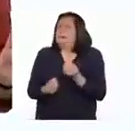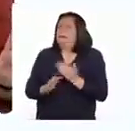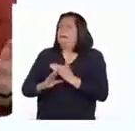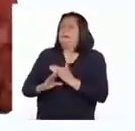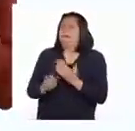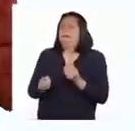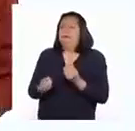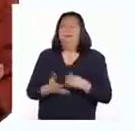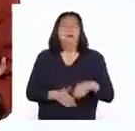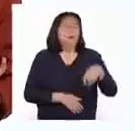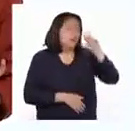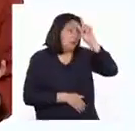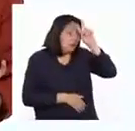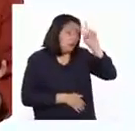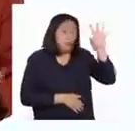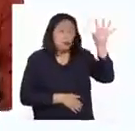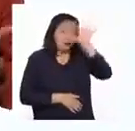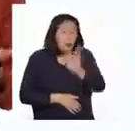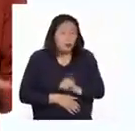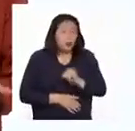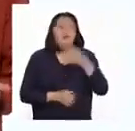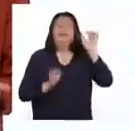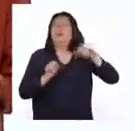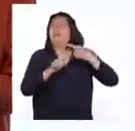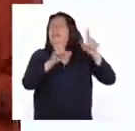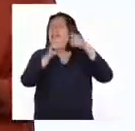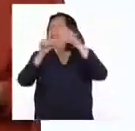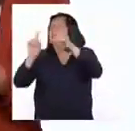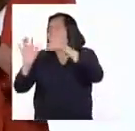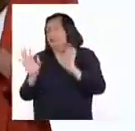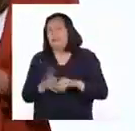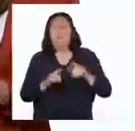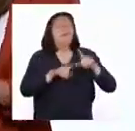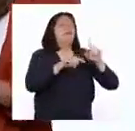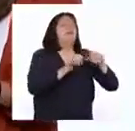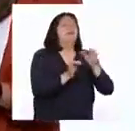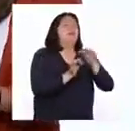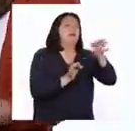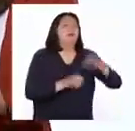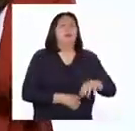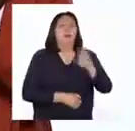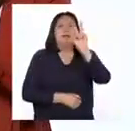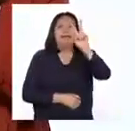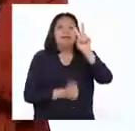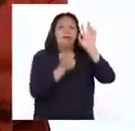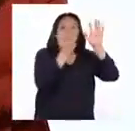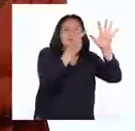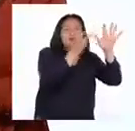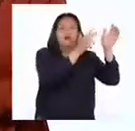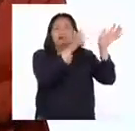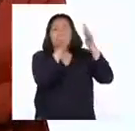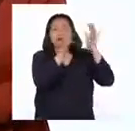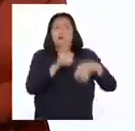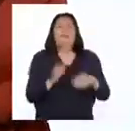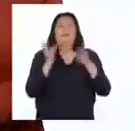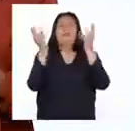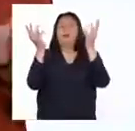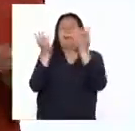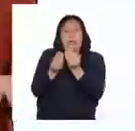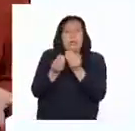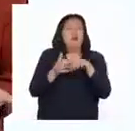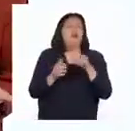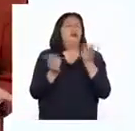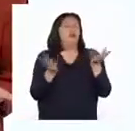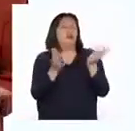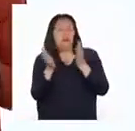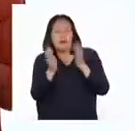el Perú tenemos climas muy distintos dependiendo de la región. Tenemos 28 climas y 84 microclimas.